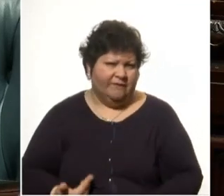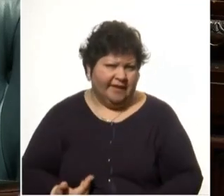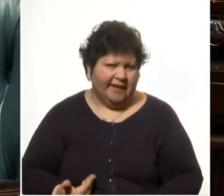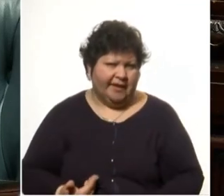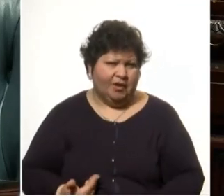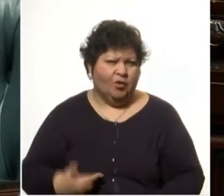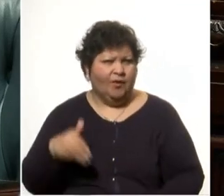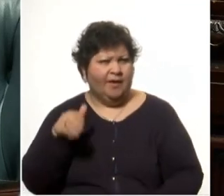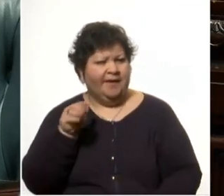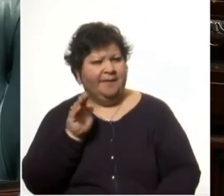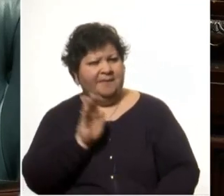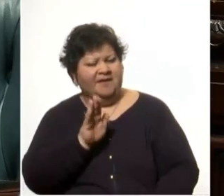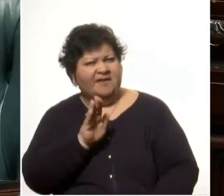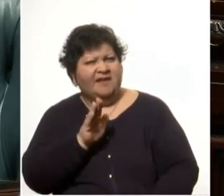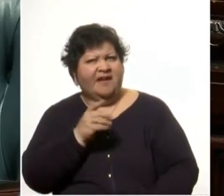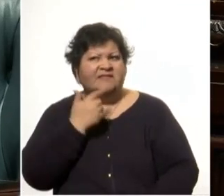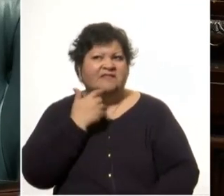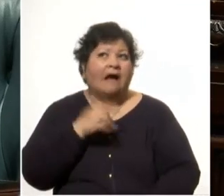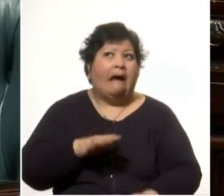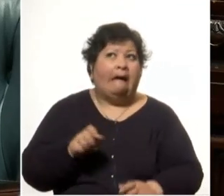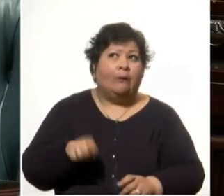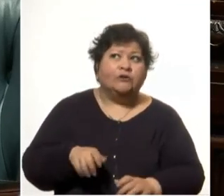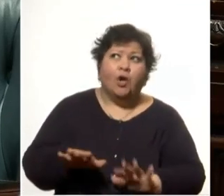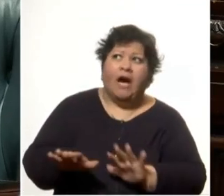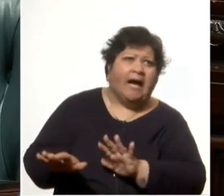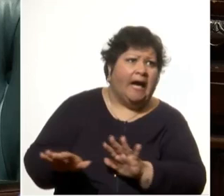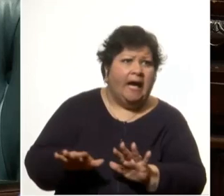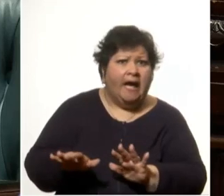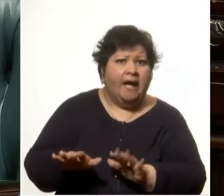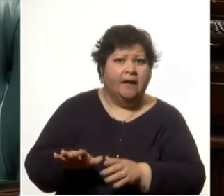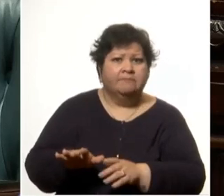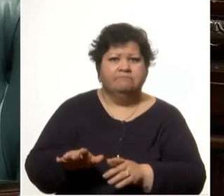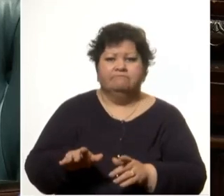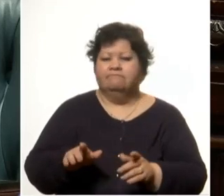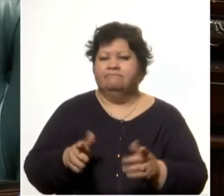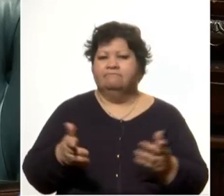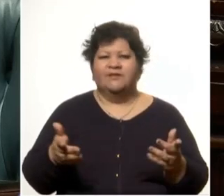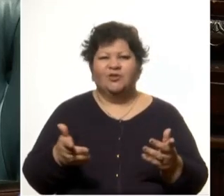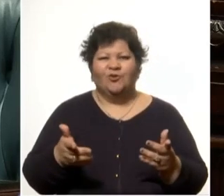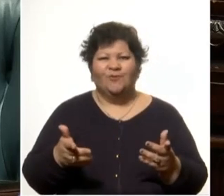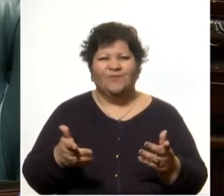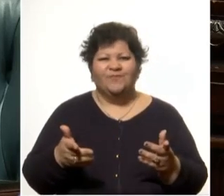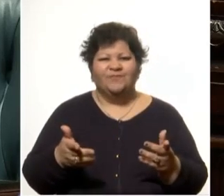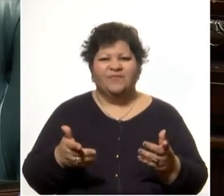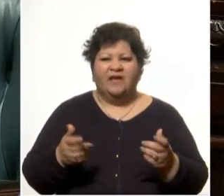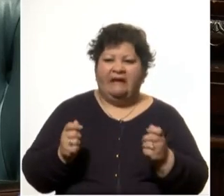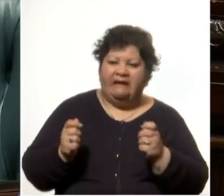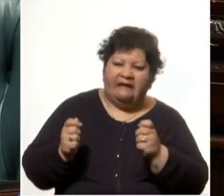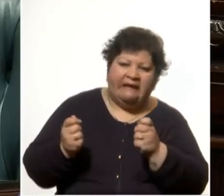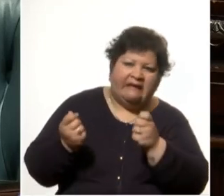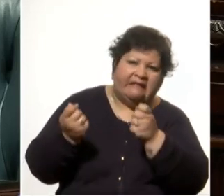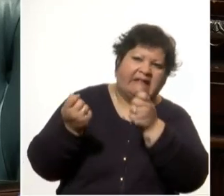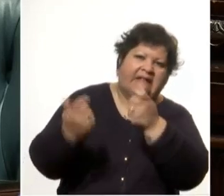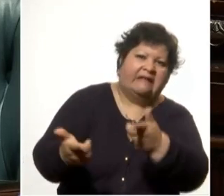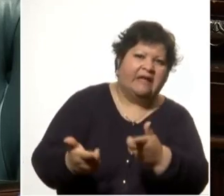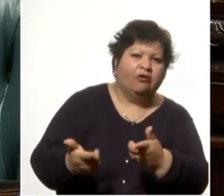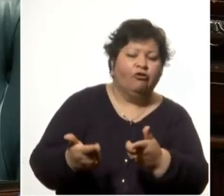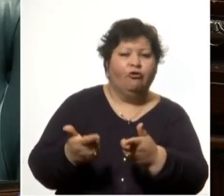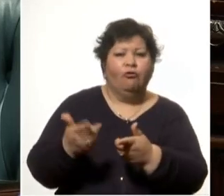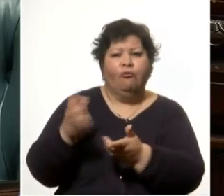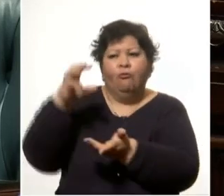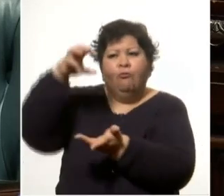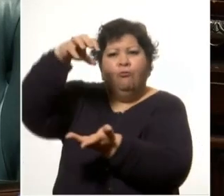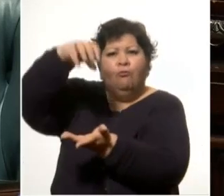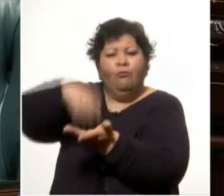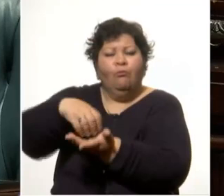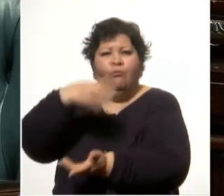una amenaza de juicio y no consiguió nada para los uruguayos. Entregó un monopolio en el puerto